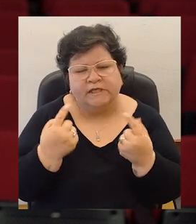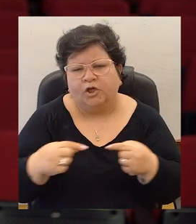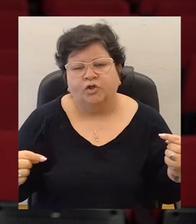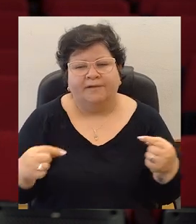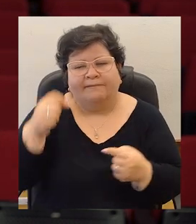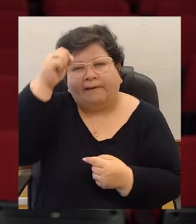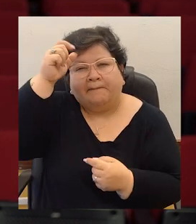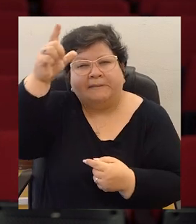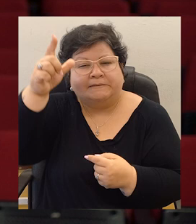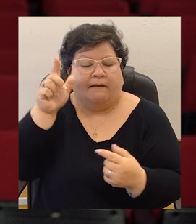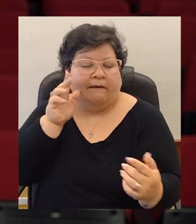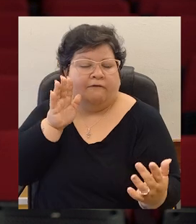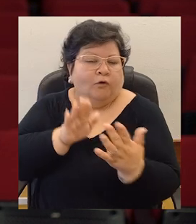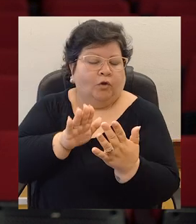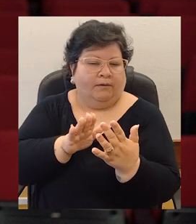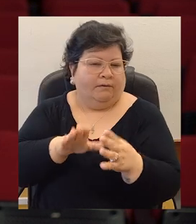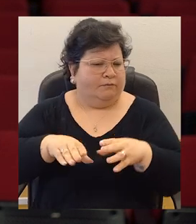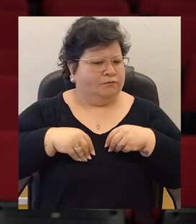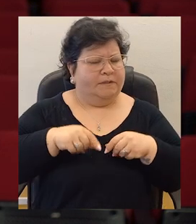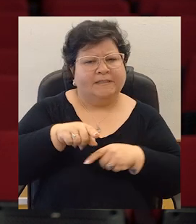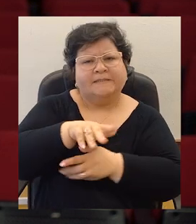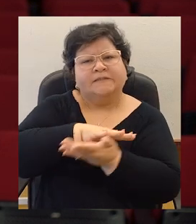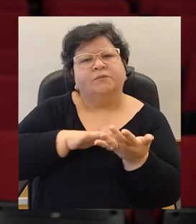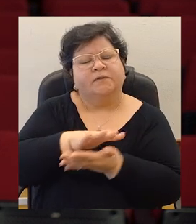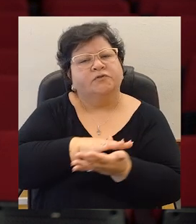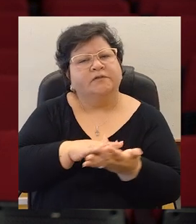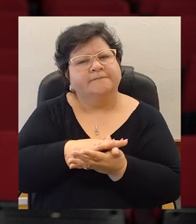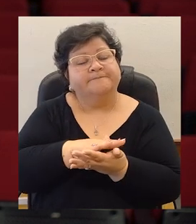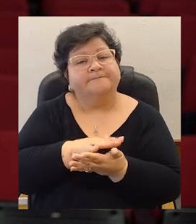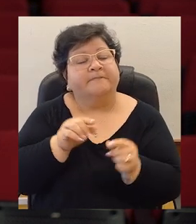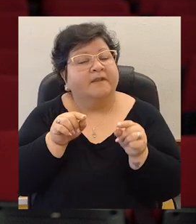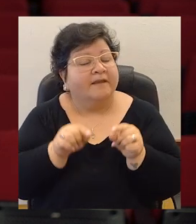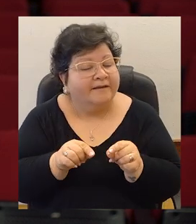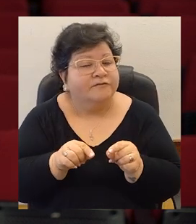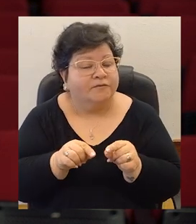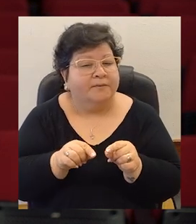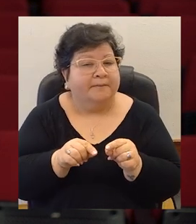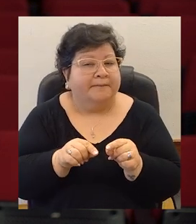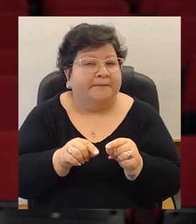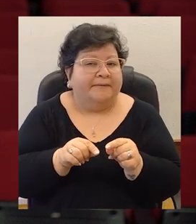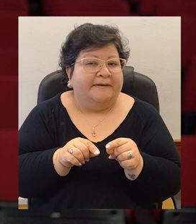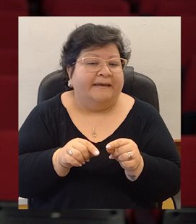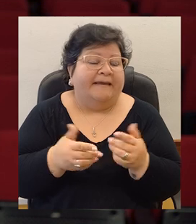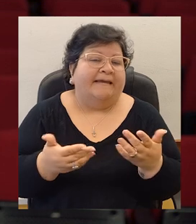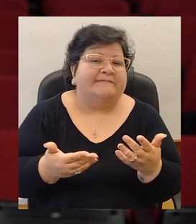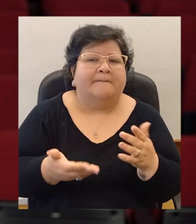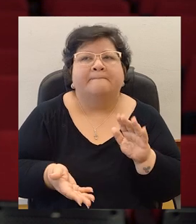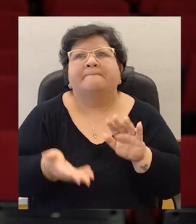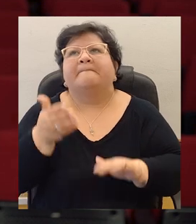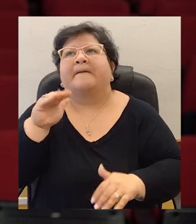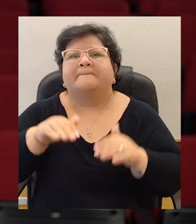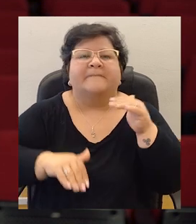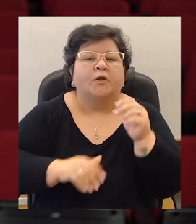afrontar esas situaciones y eso es lo que habilita una digamos mayor o menor potencial de